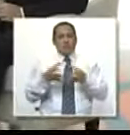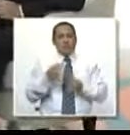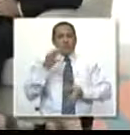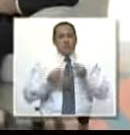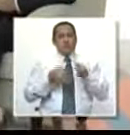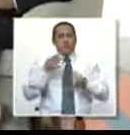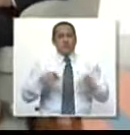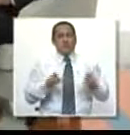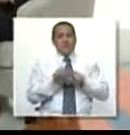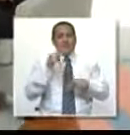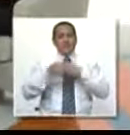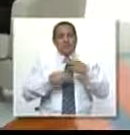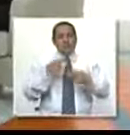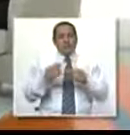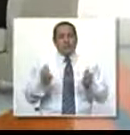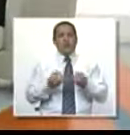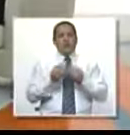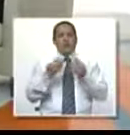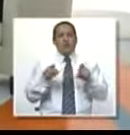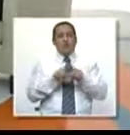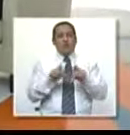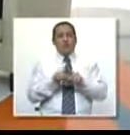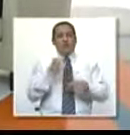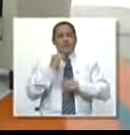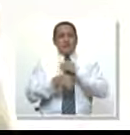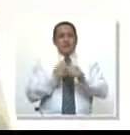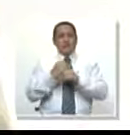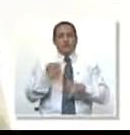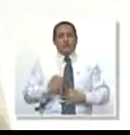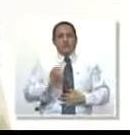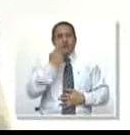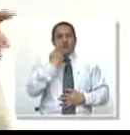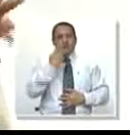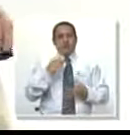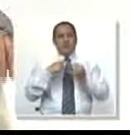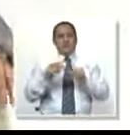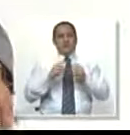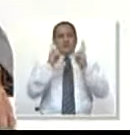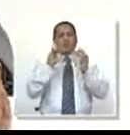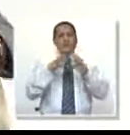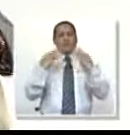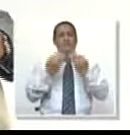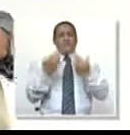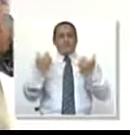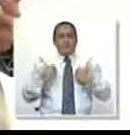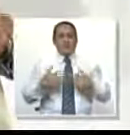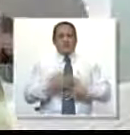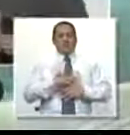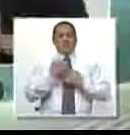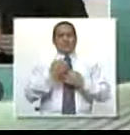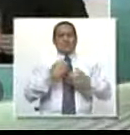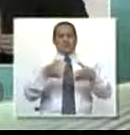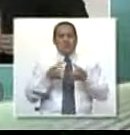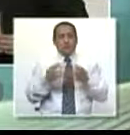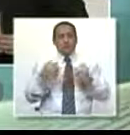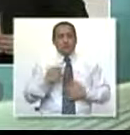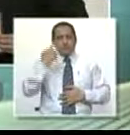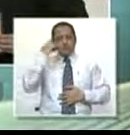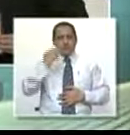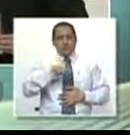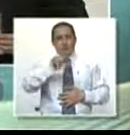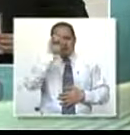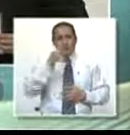jurisdiccionales tanto nacionales como internacionales están conociendo de temas de familia ya hay un interés de parte de familia Yo estoy